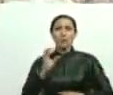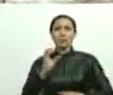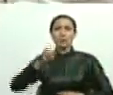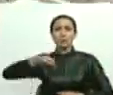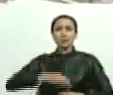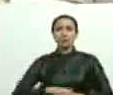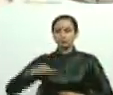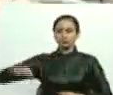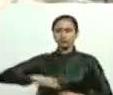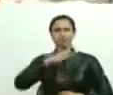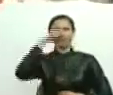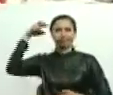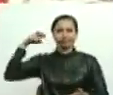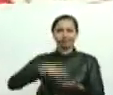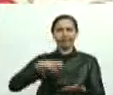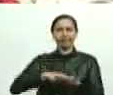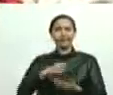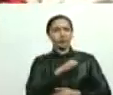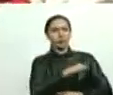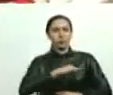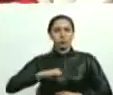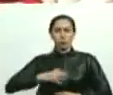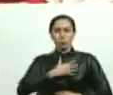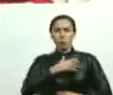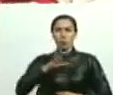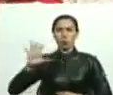Espíritu rebelde, independiente, soberana,